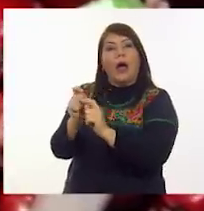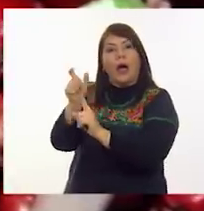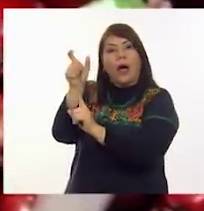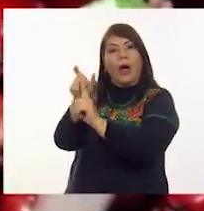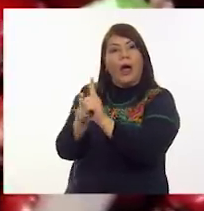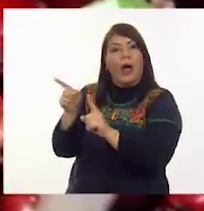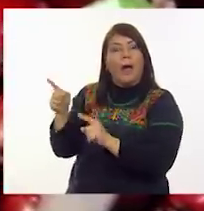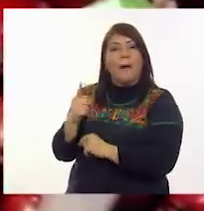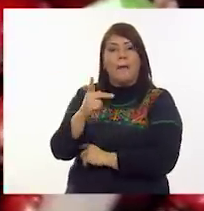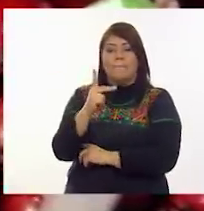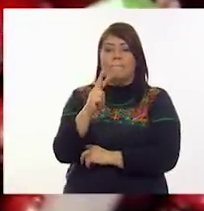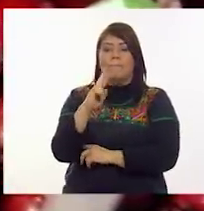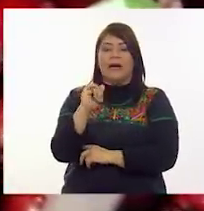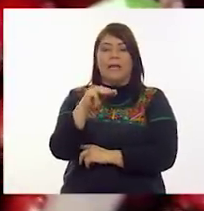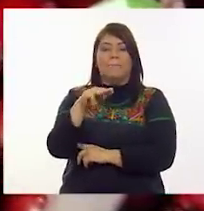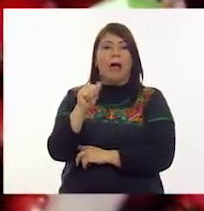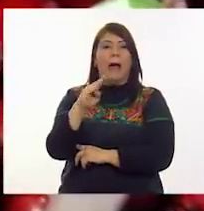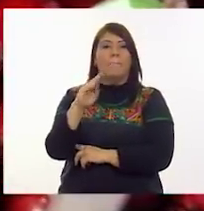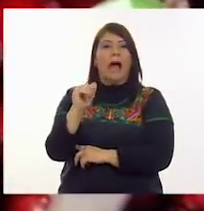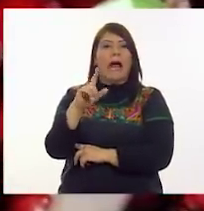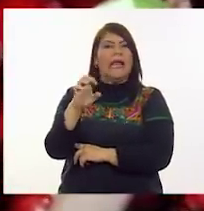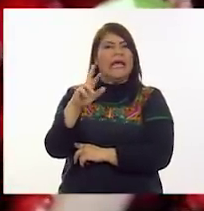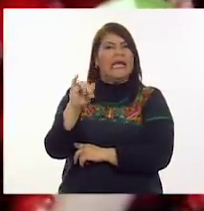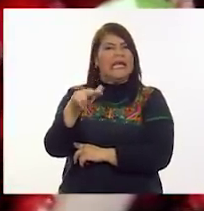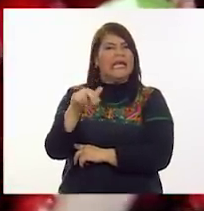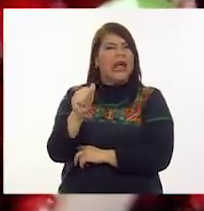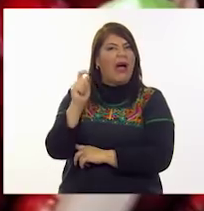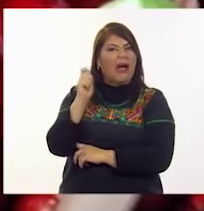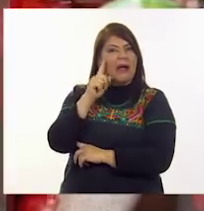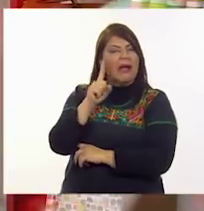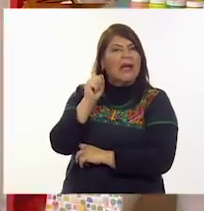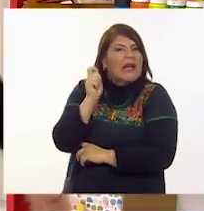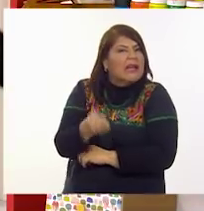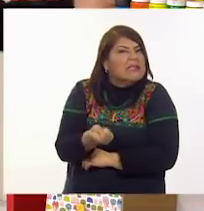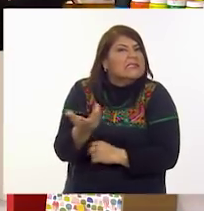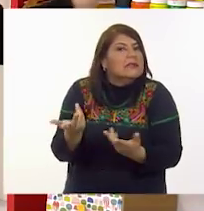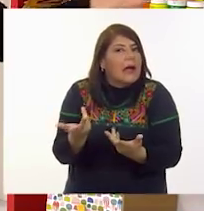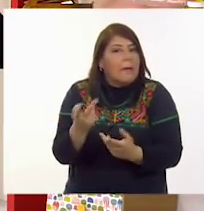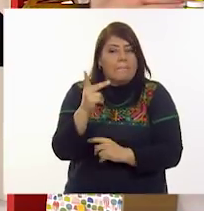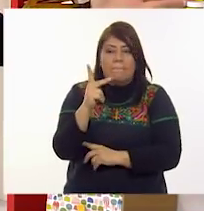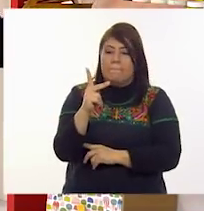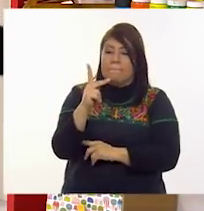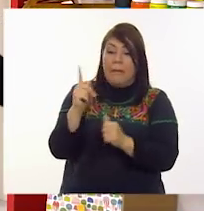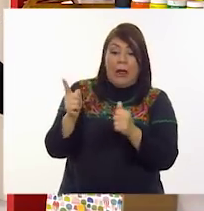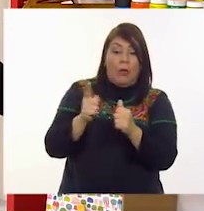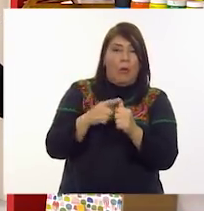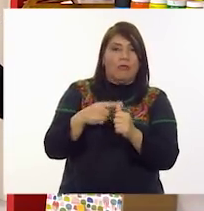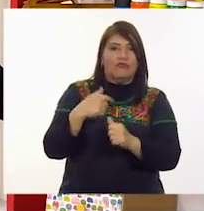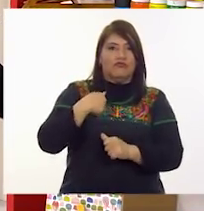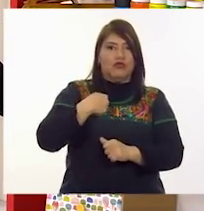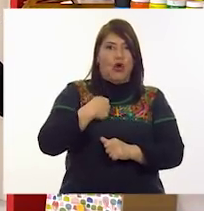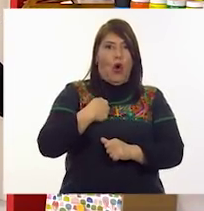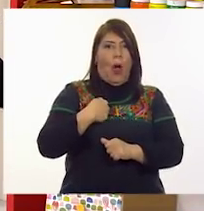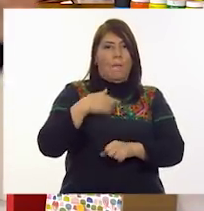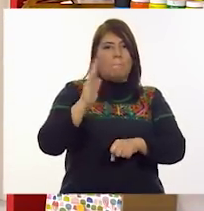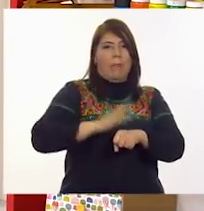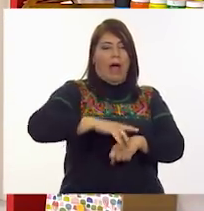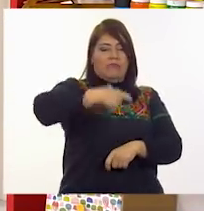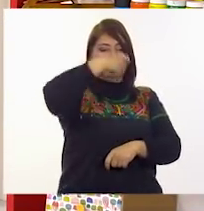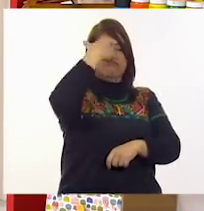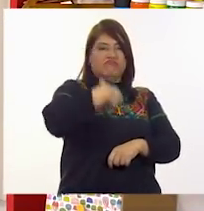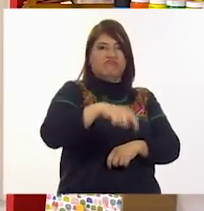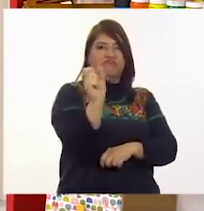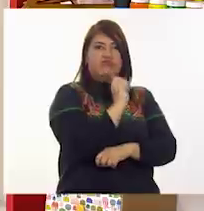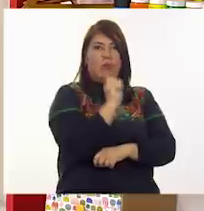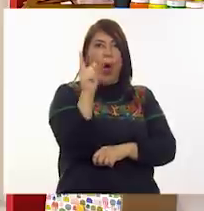prima bailarina. ¿Sabes lo que significa eso? ¿Ser primera bailarina de un ballet?